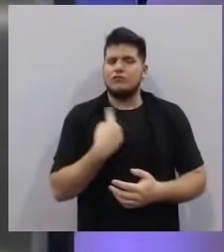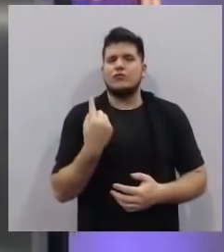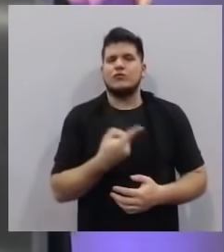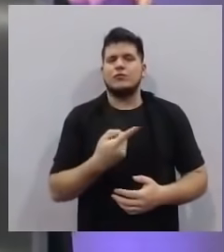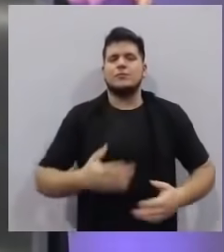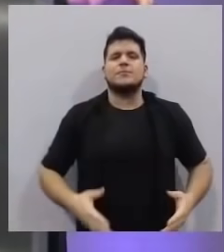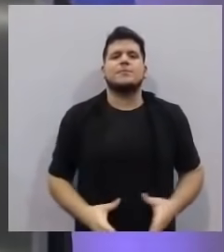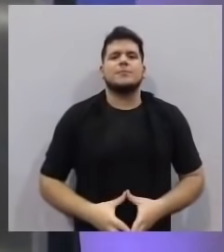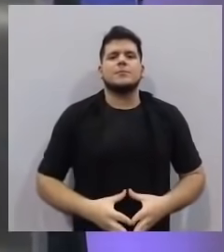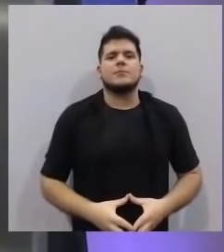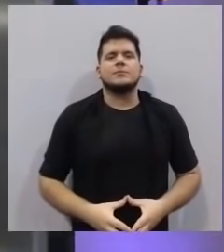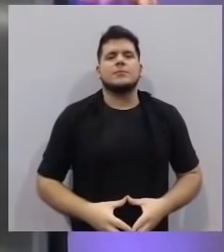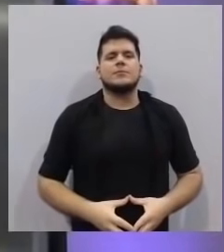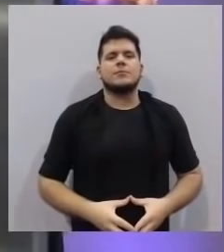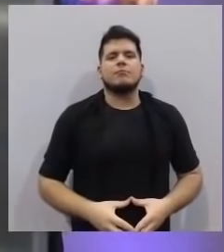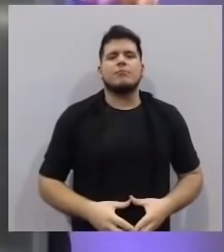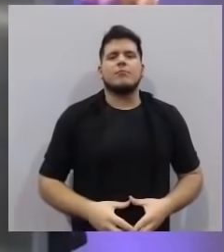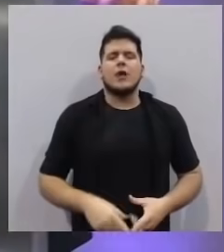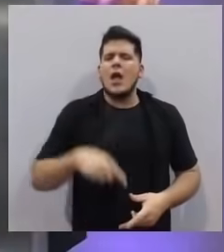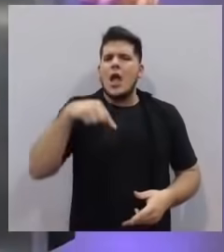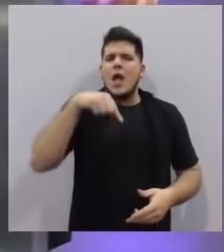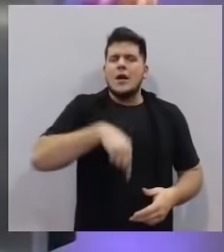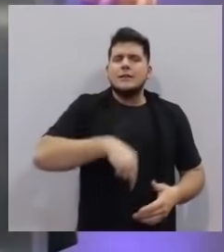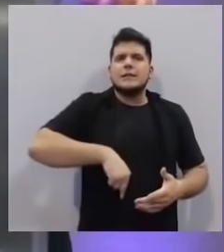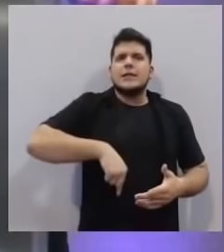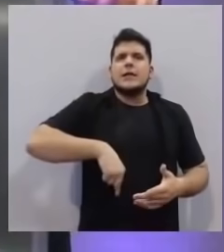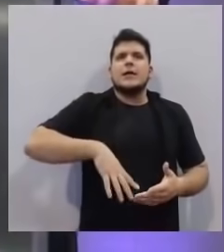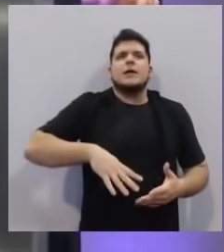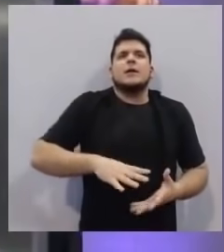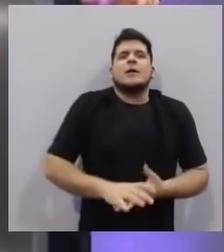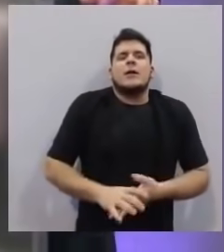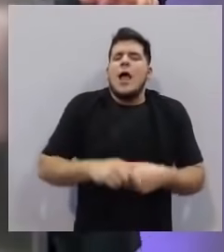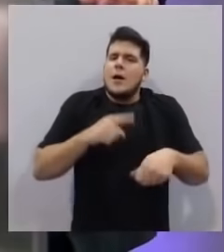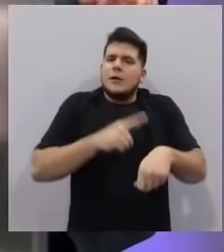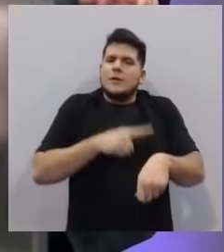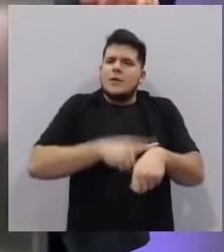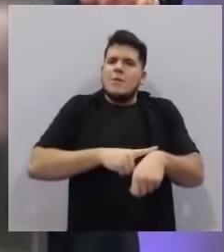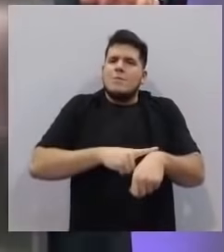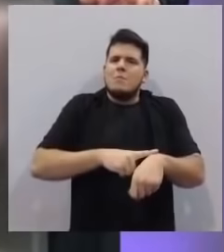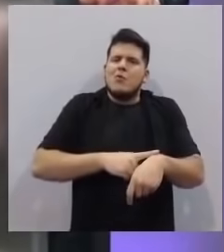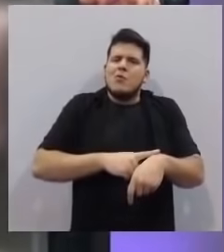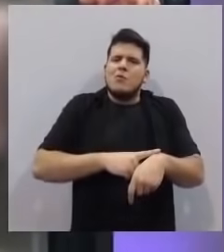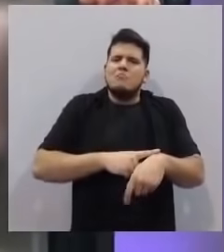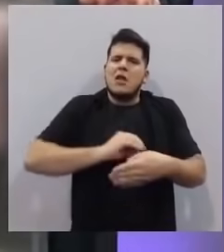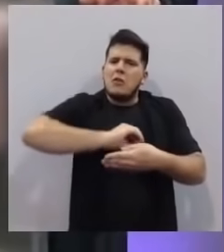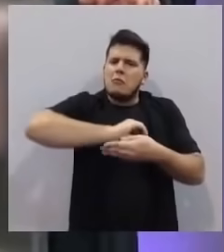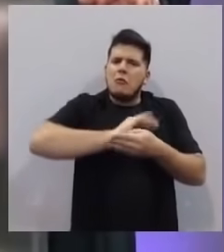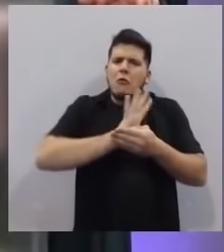de desequilibrio y muchos débiles en la fe tomaron estas